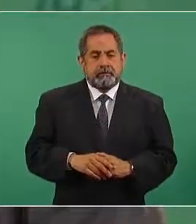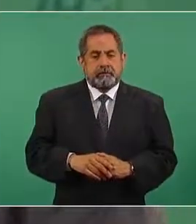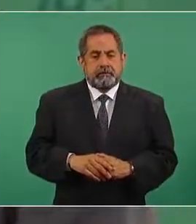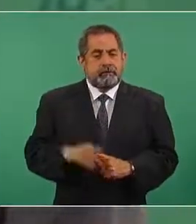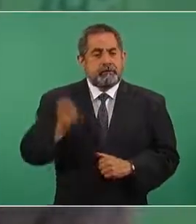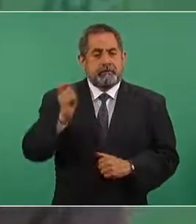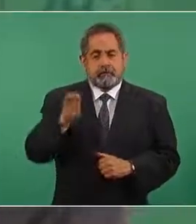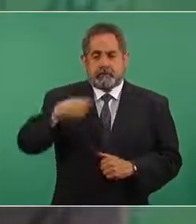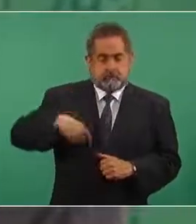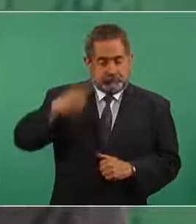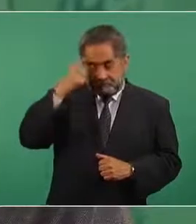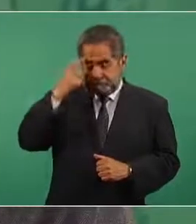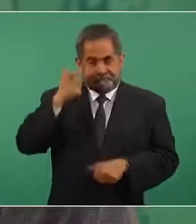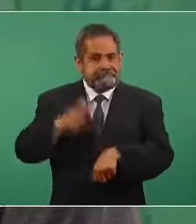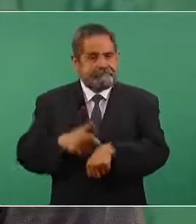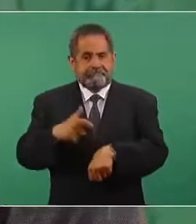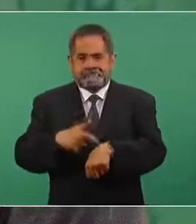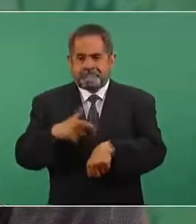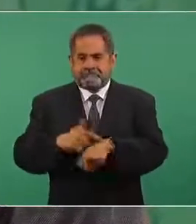necesitamos aprovechar el tiempo.